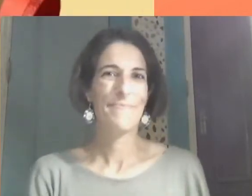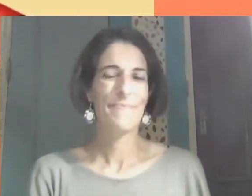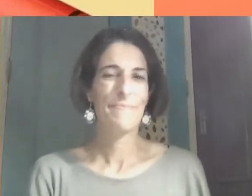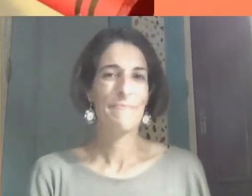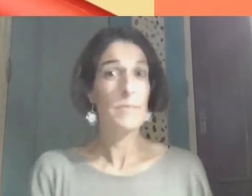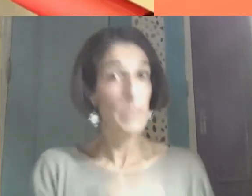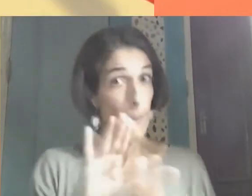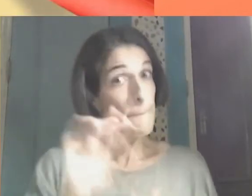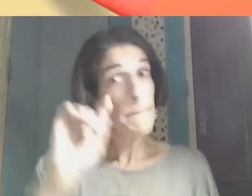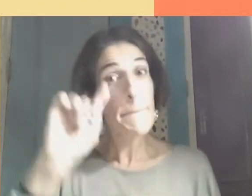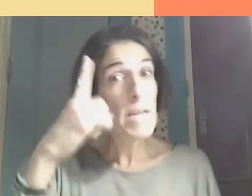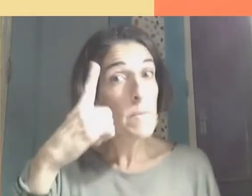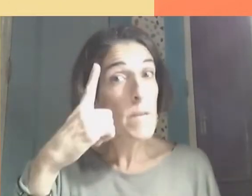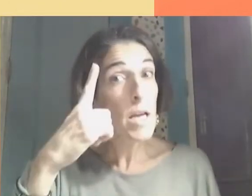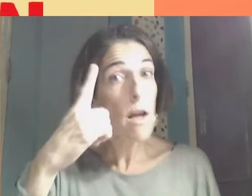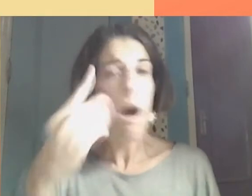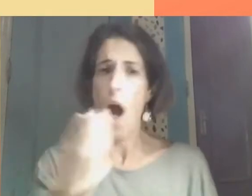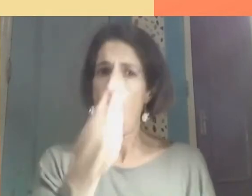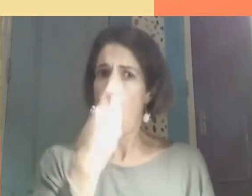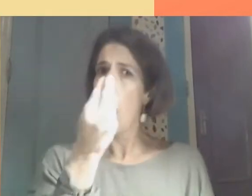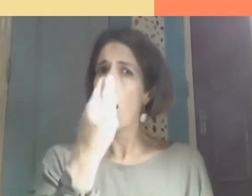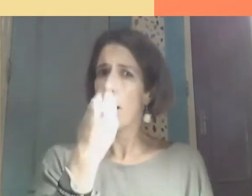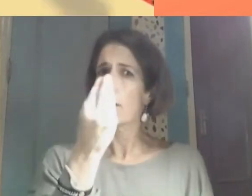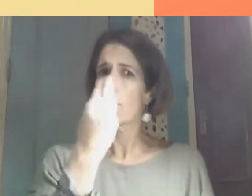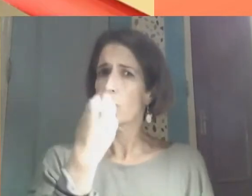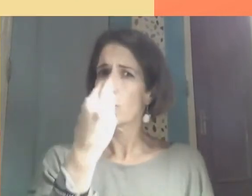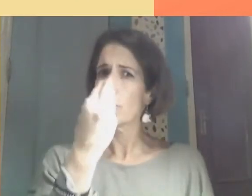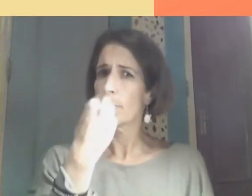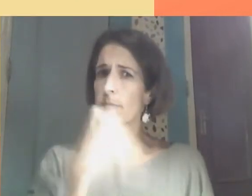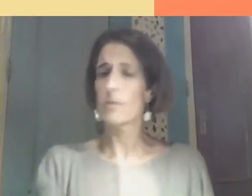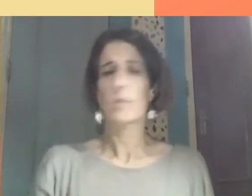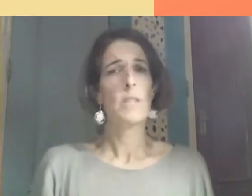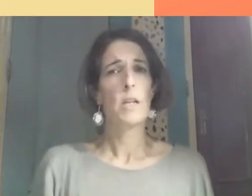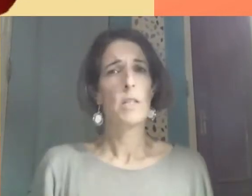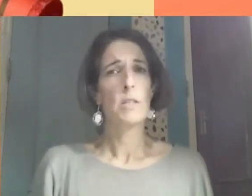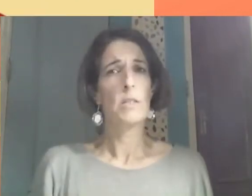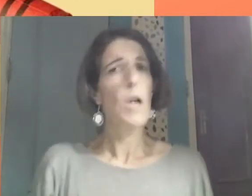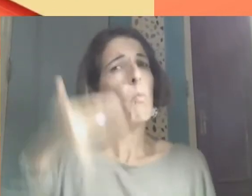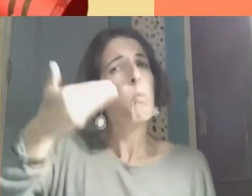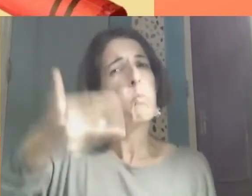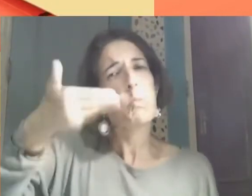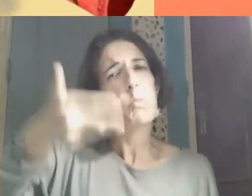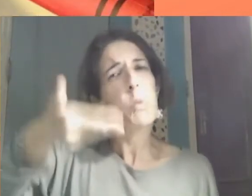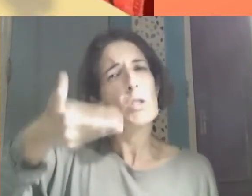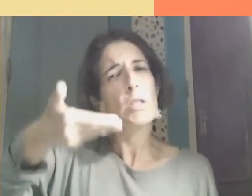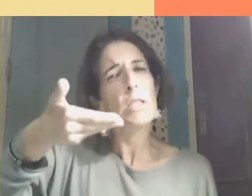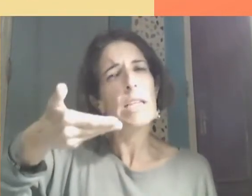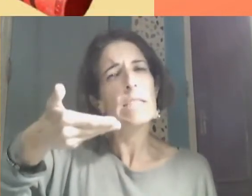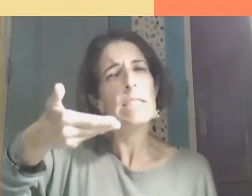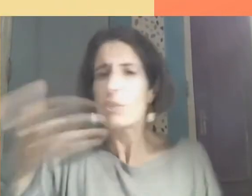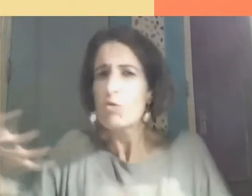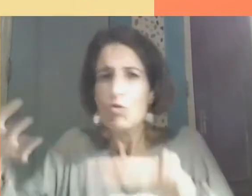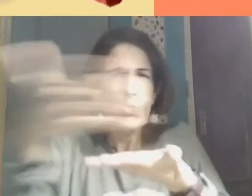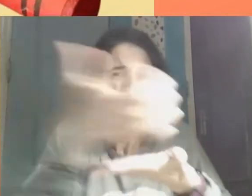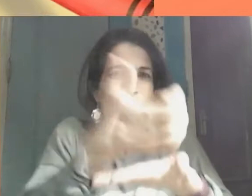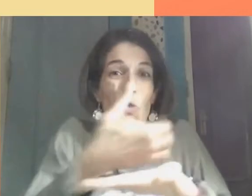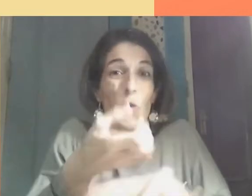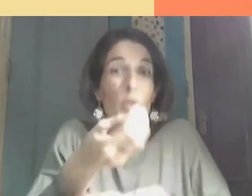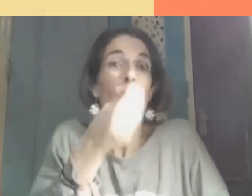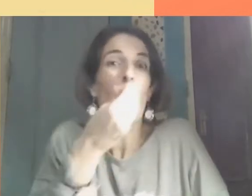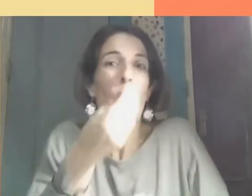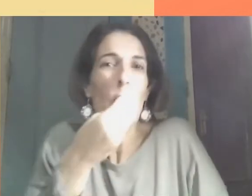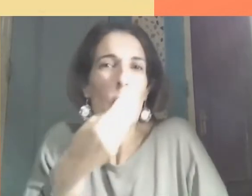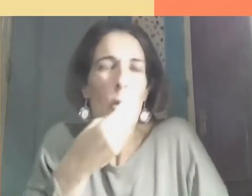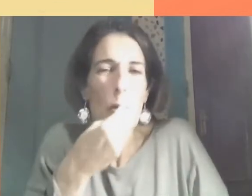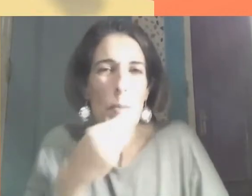primero la alimentación es importante comer de todo